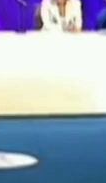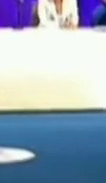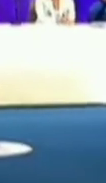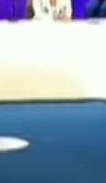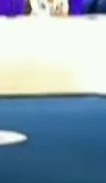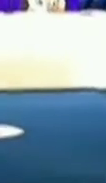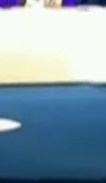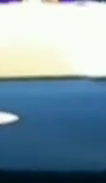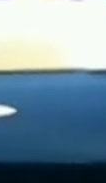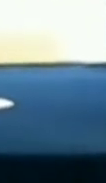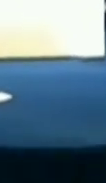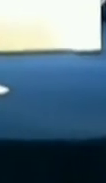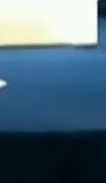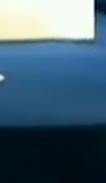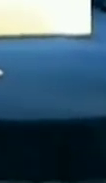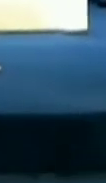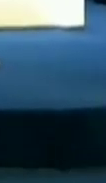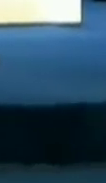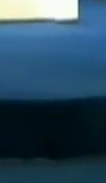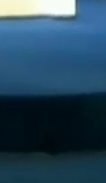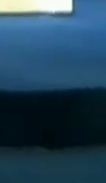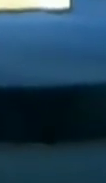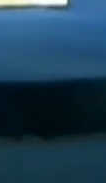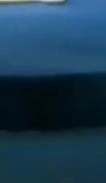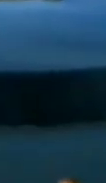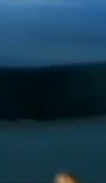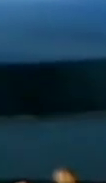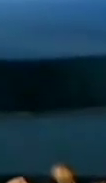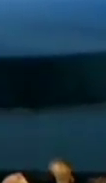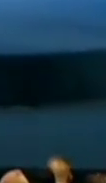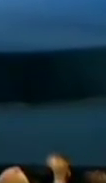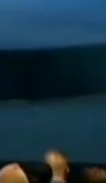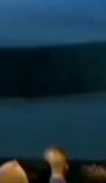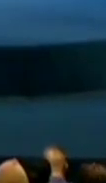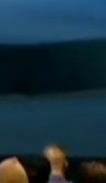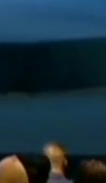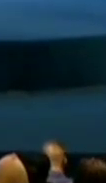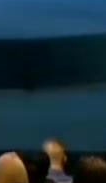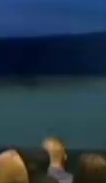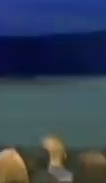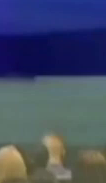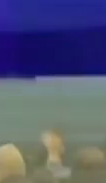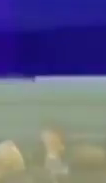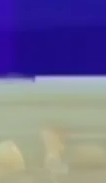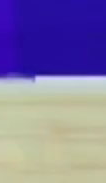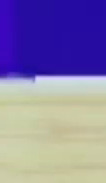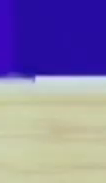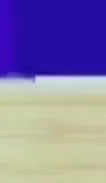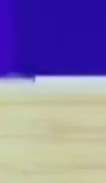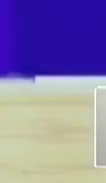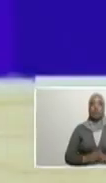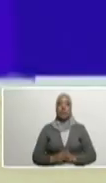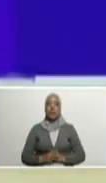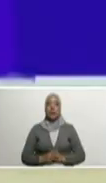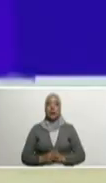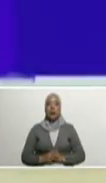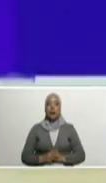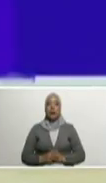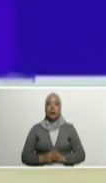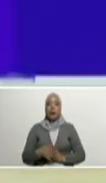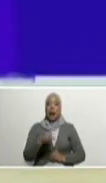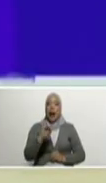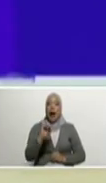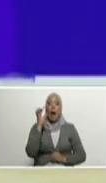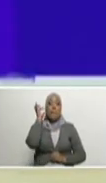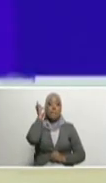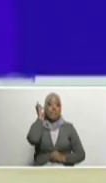la hagamos precisamente una gran misión como nunca antes se haya visto para la mujer en un país de